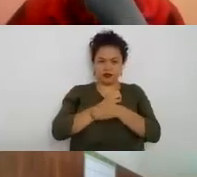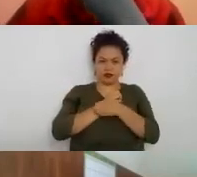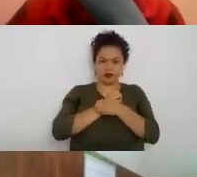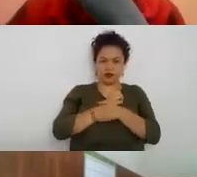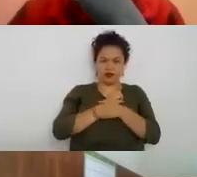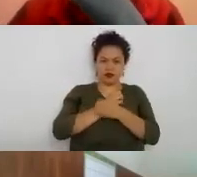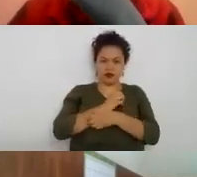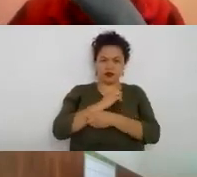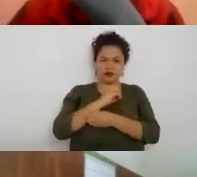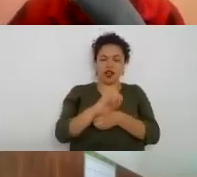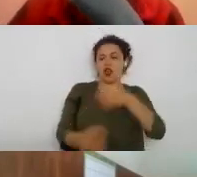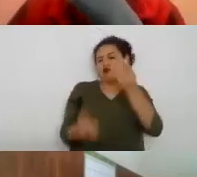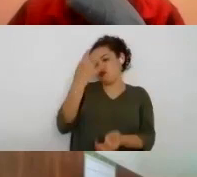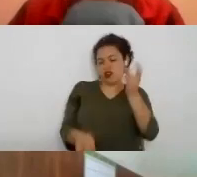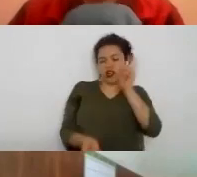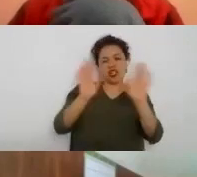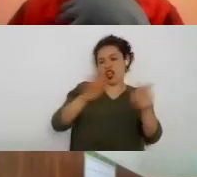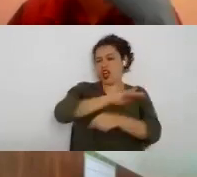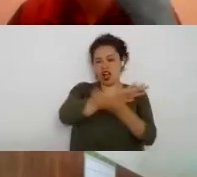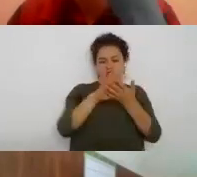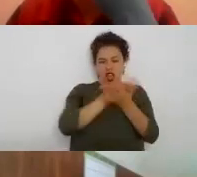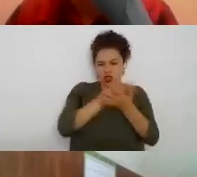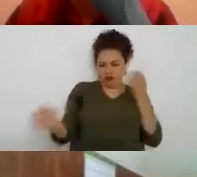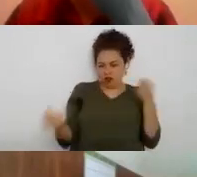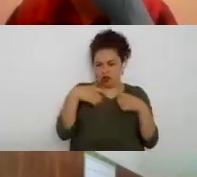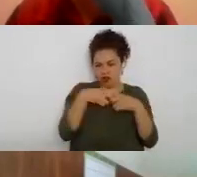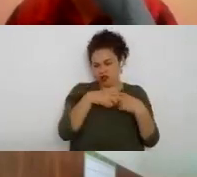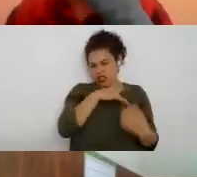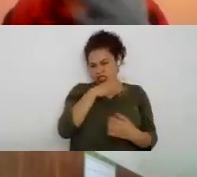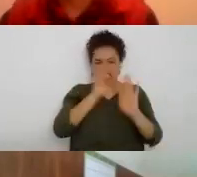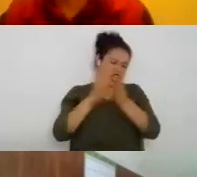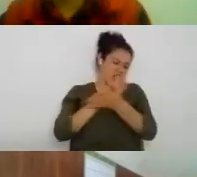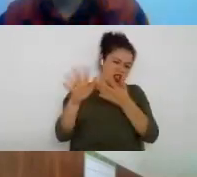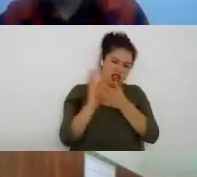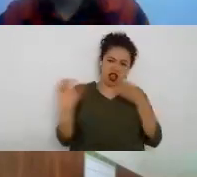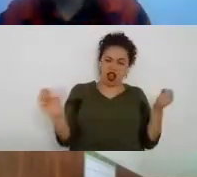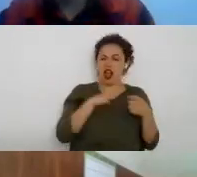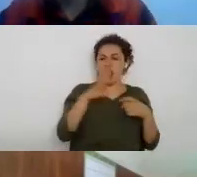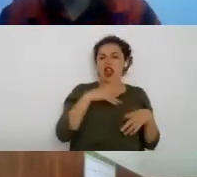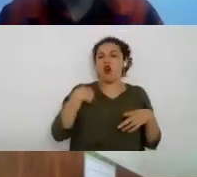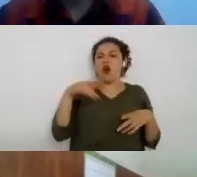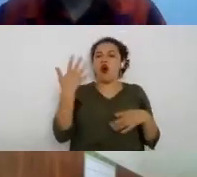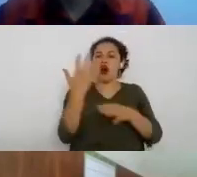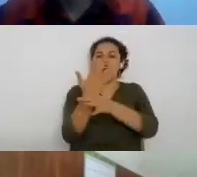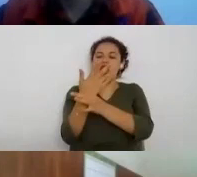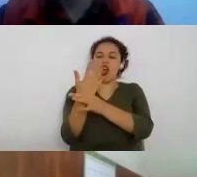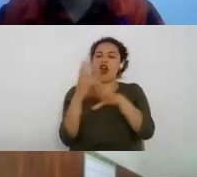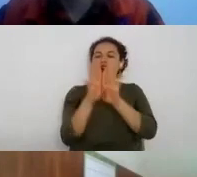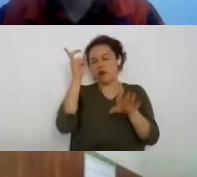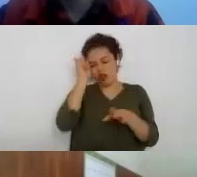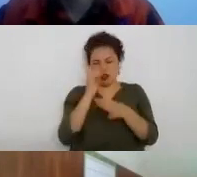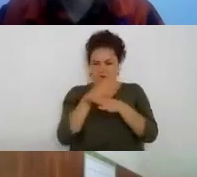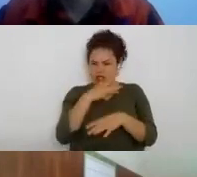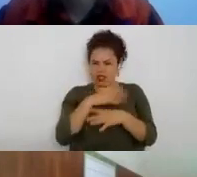calcinó, por así decirlo, nuestras terminaciones nerviosas. Hay un entumecimiento. ¿Ok? Entonces, por lo tanto,